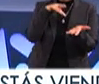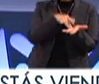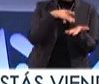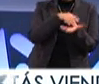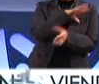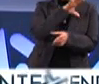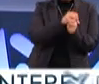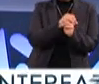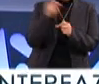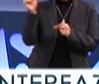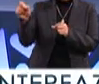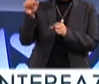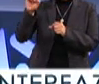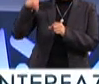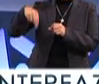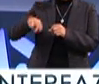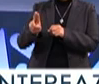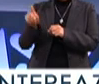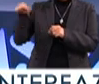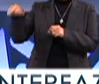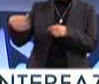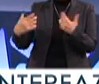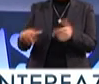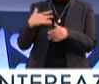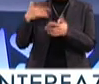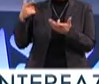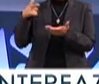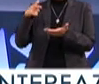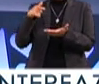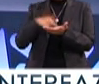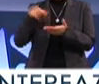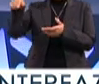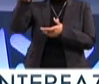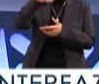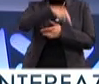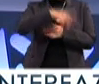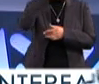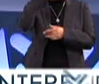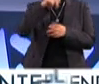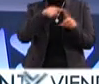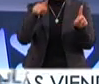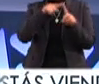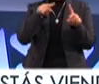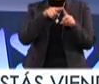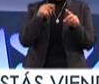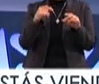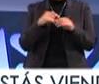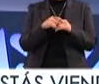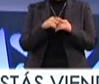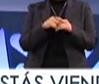total de lo que es la Organización de las Naciones Unidas y las sedes en México, diversas